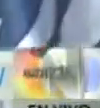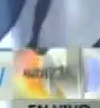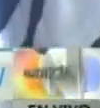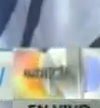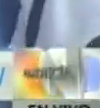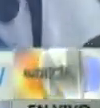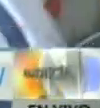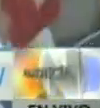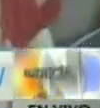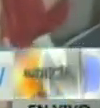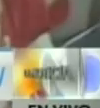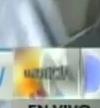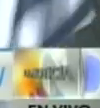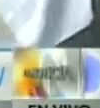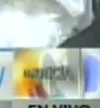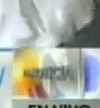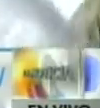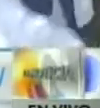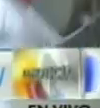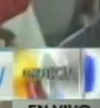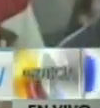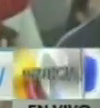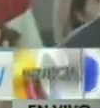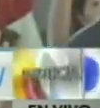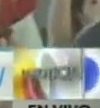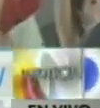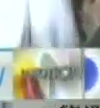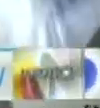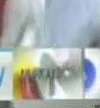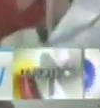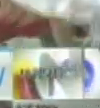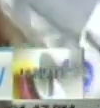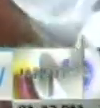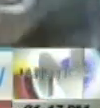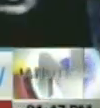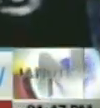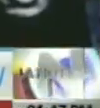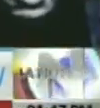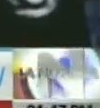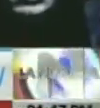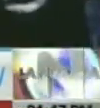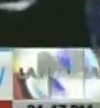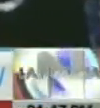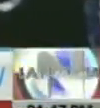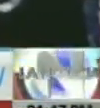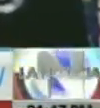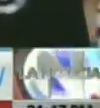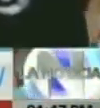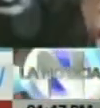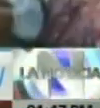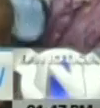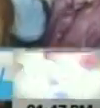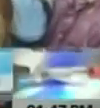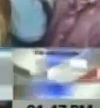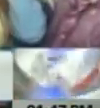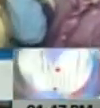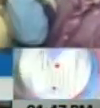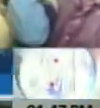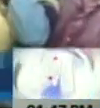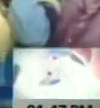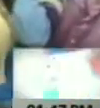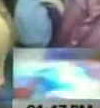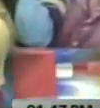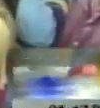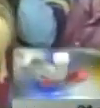Bolívar, que viva Maduro, que viva Delta Macuro, que viva la patria. Camaradas,